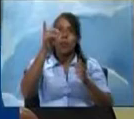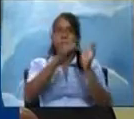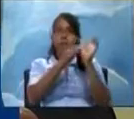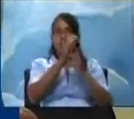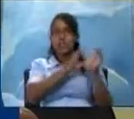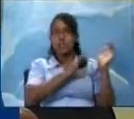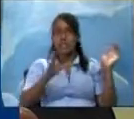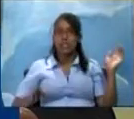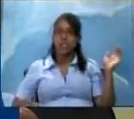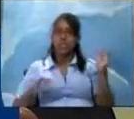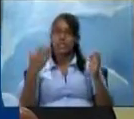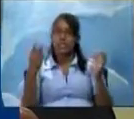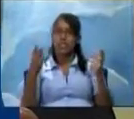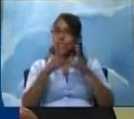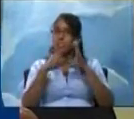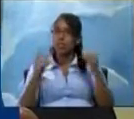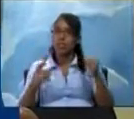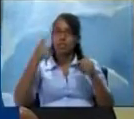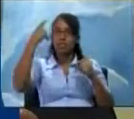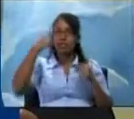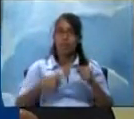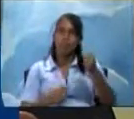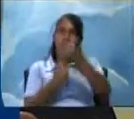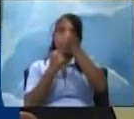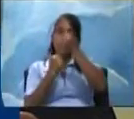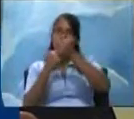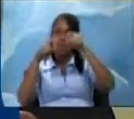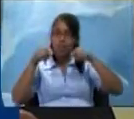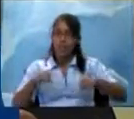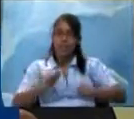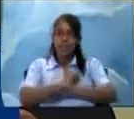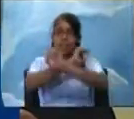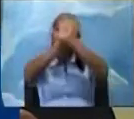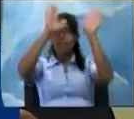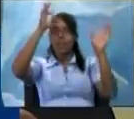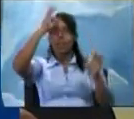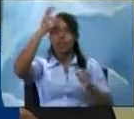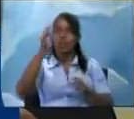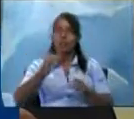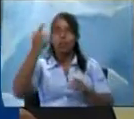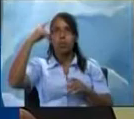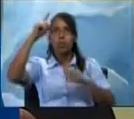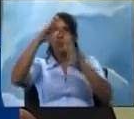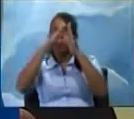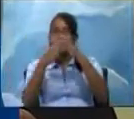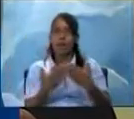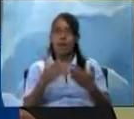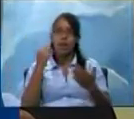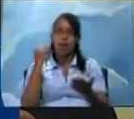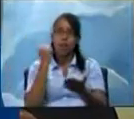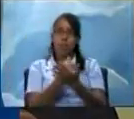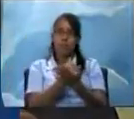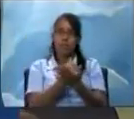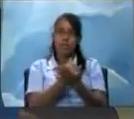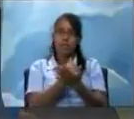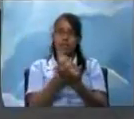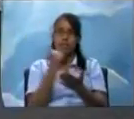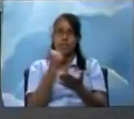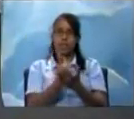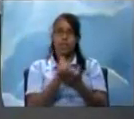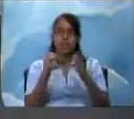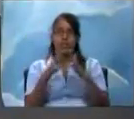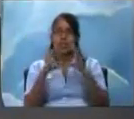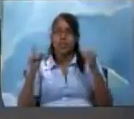que el cielito, que el cielote, que todos seamos edificados en esta mañana, lo creemos por tu palabra. Amén y amén.